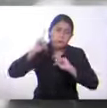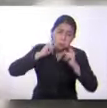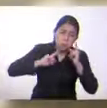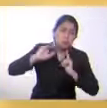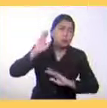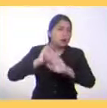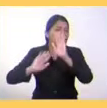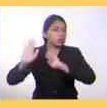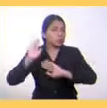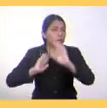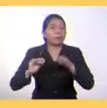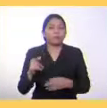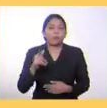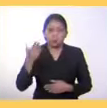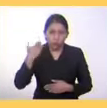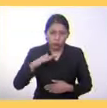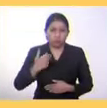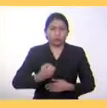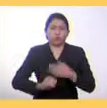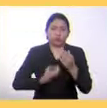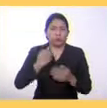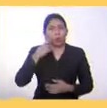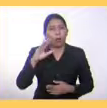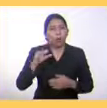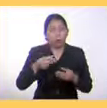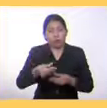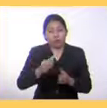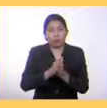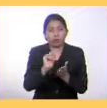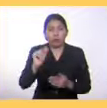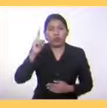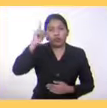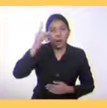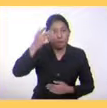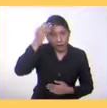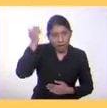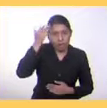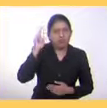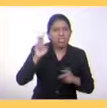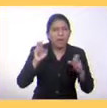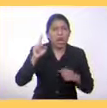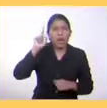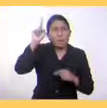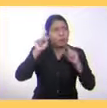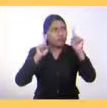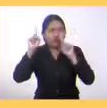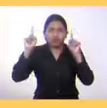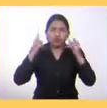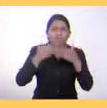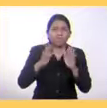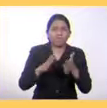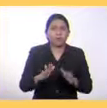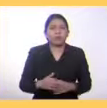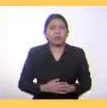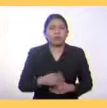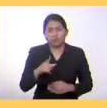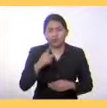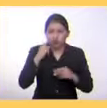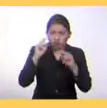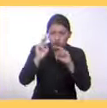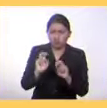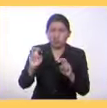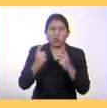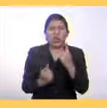clásico, su estudio La diosa blanca, tratado de mitología literaria donde Grace rastrea la